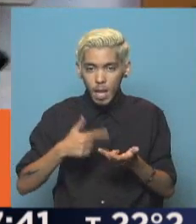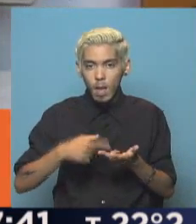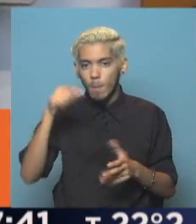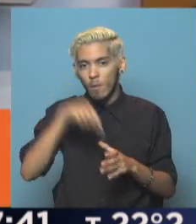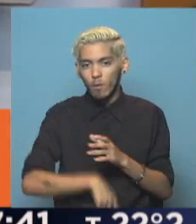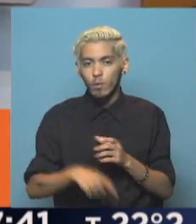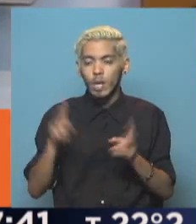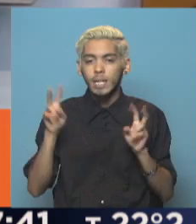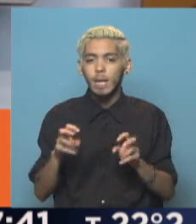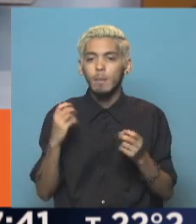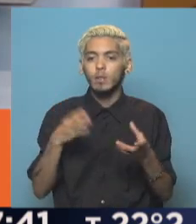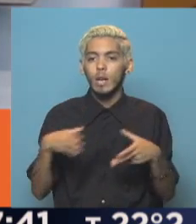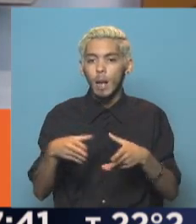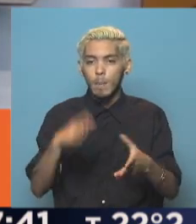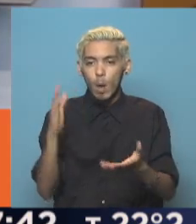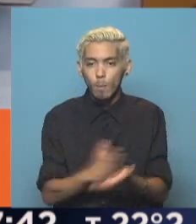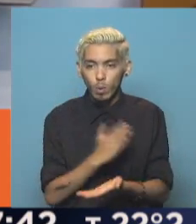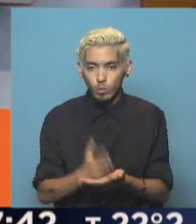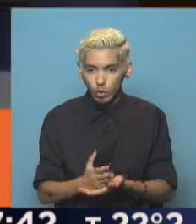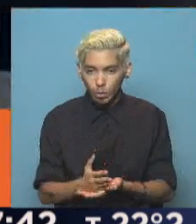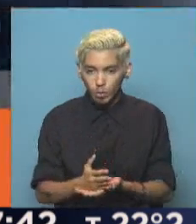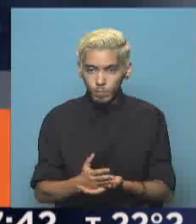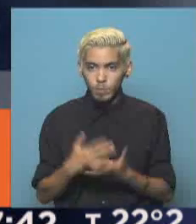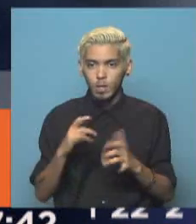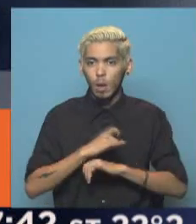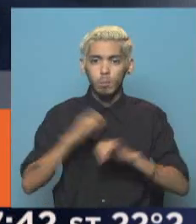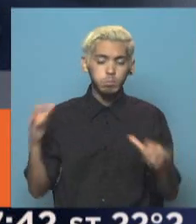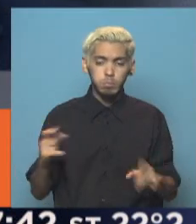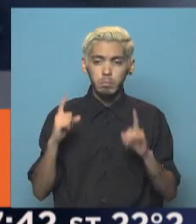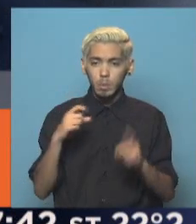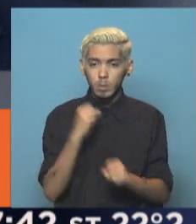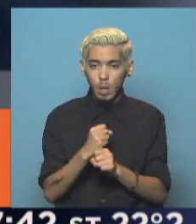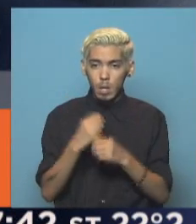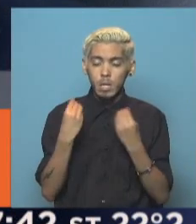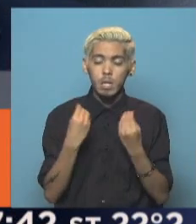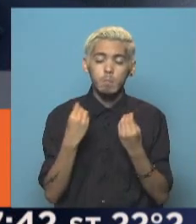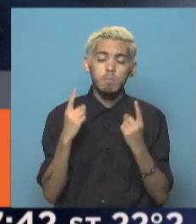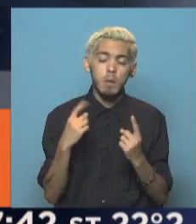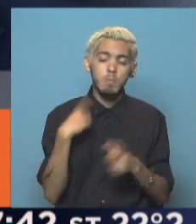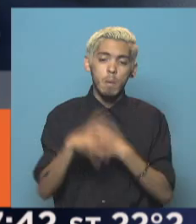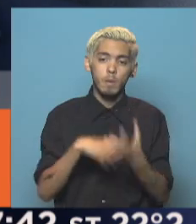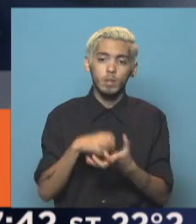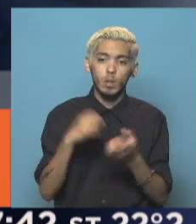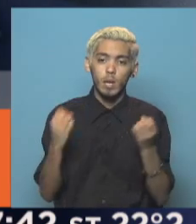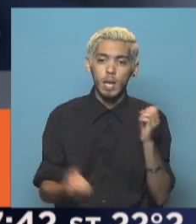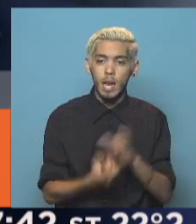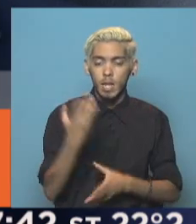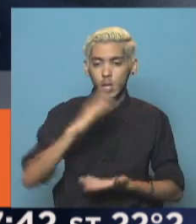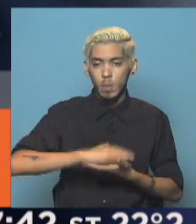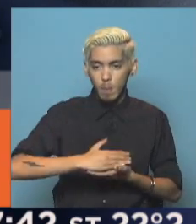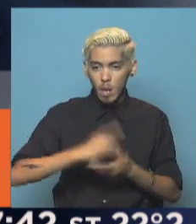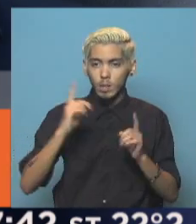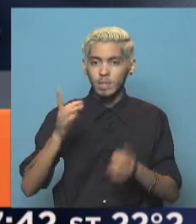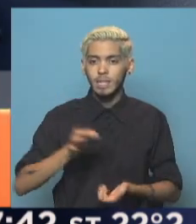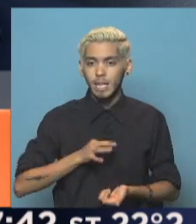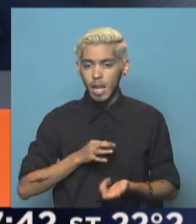profundizar el camino de la producción. Mire, desde que se anunció la medida hemos trabajado con las empresas del sector de ensamblado de computadoras, con los